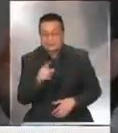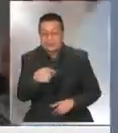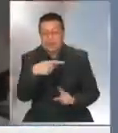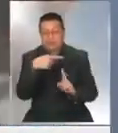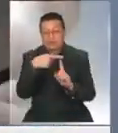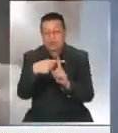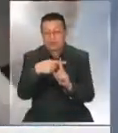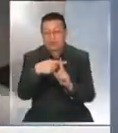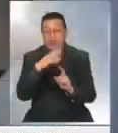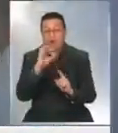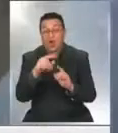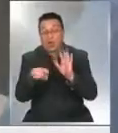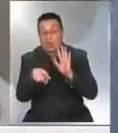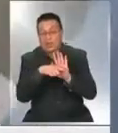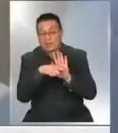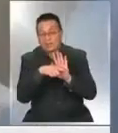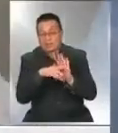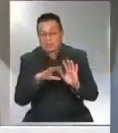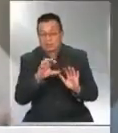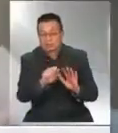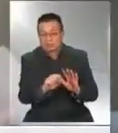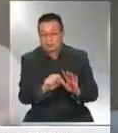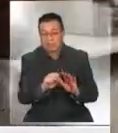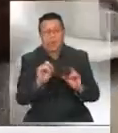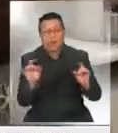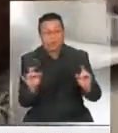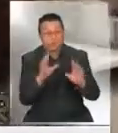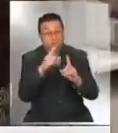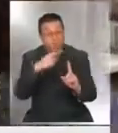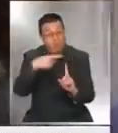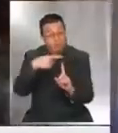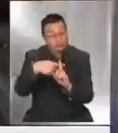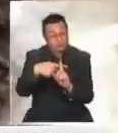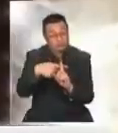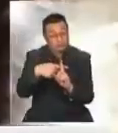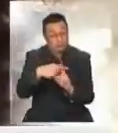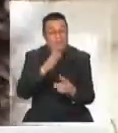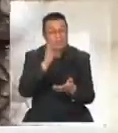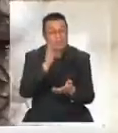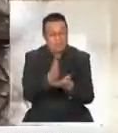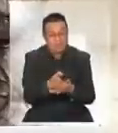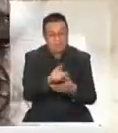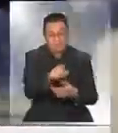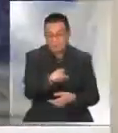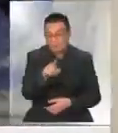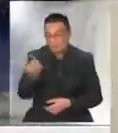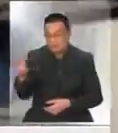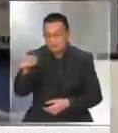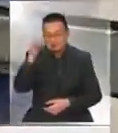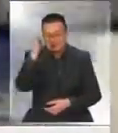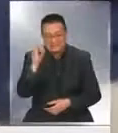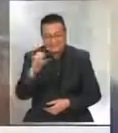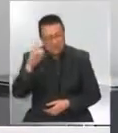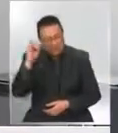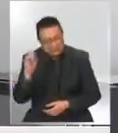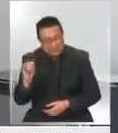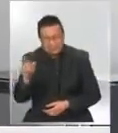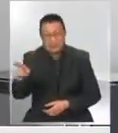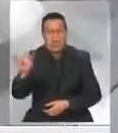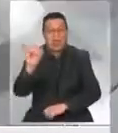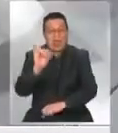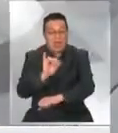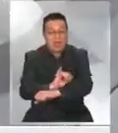positivo o es negativo. Si fuese positivo, debe recurrir sí o sí a la